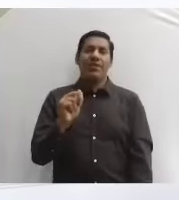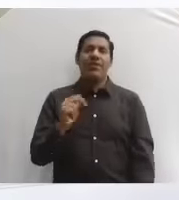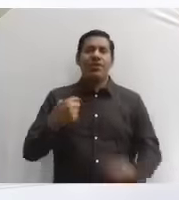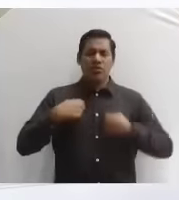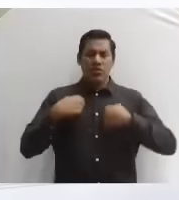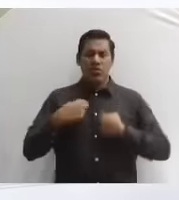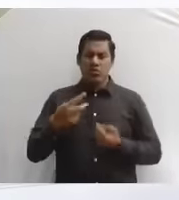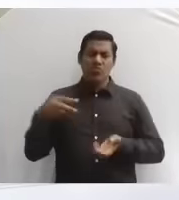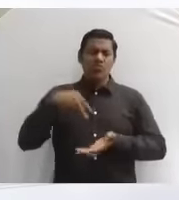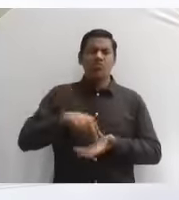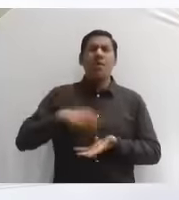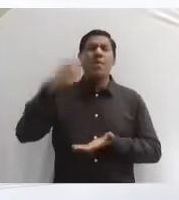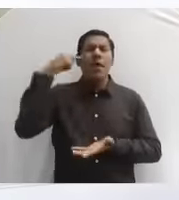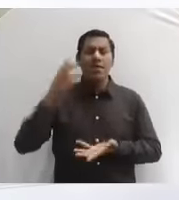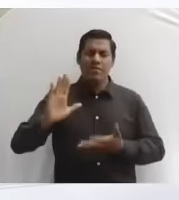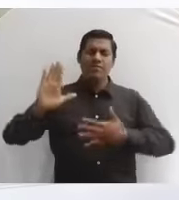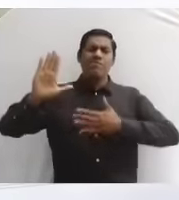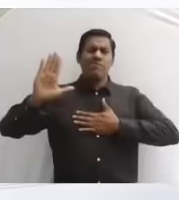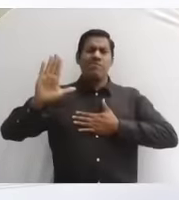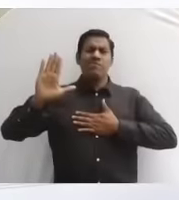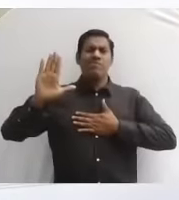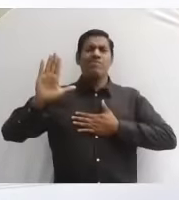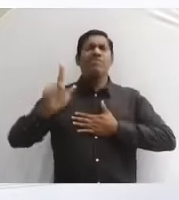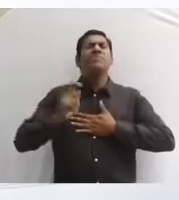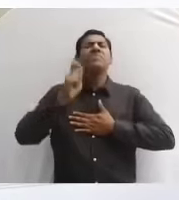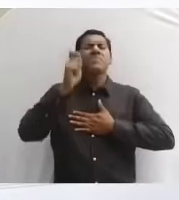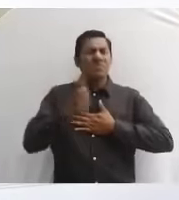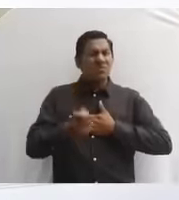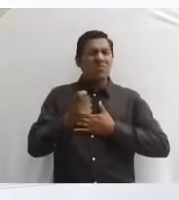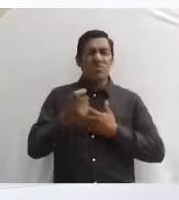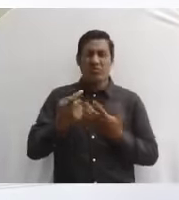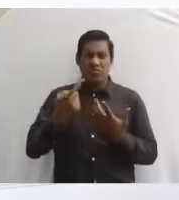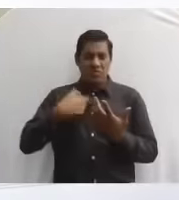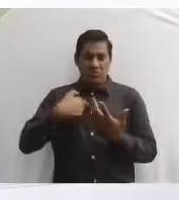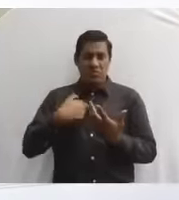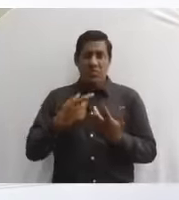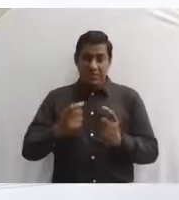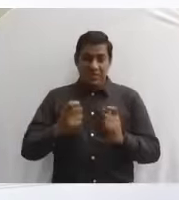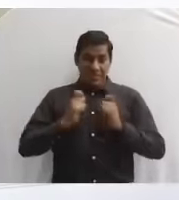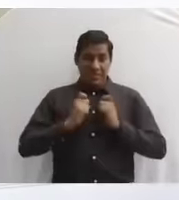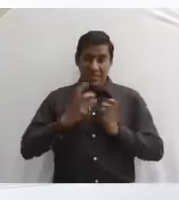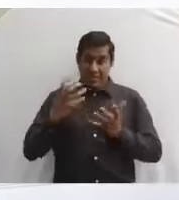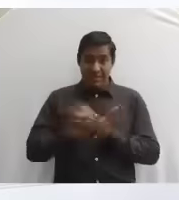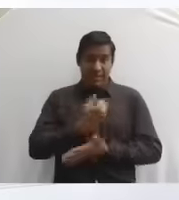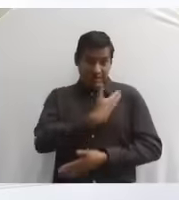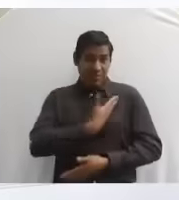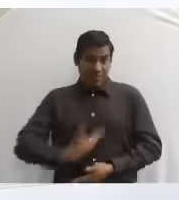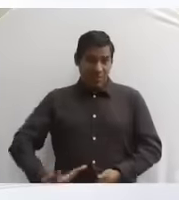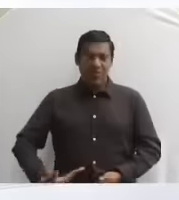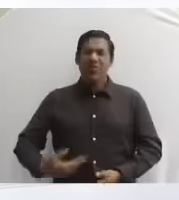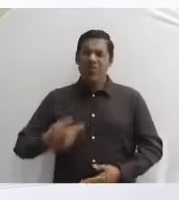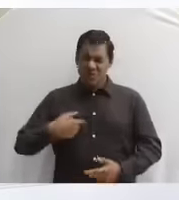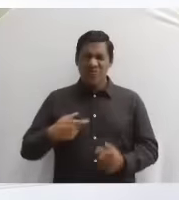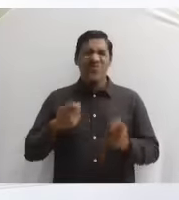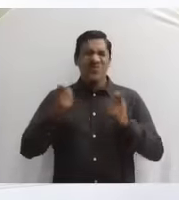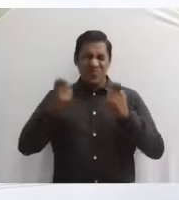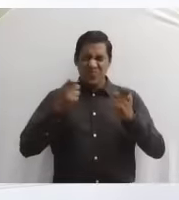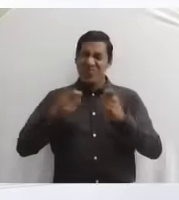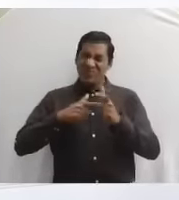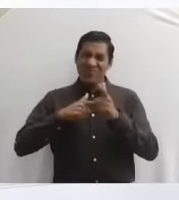a comprometerme a que vamos a seguir gobernando, porque de que vamos a